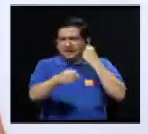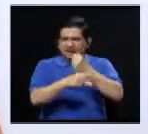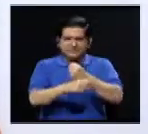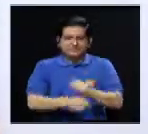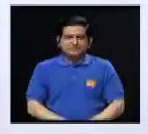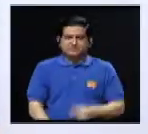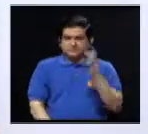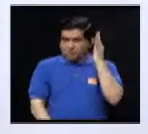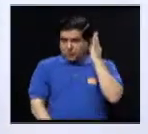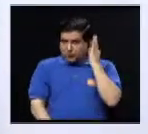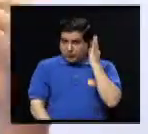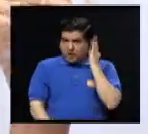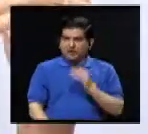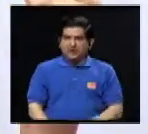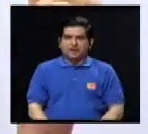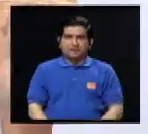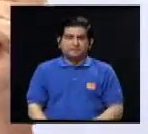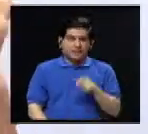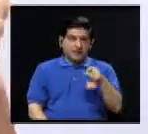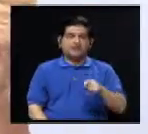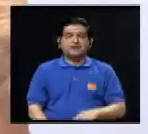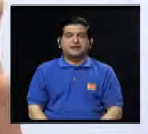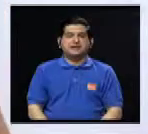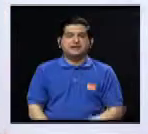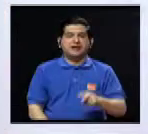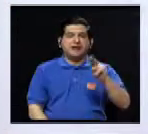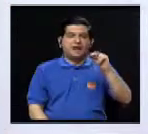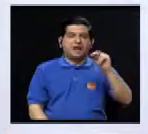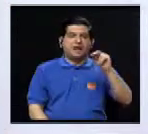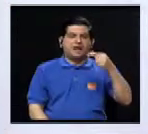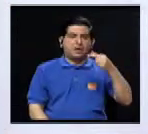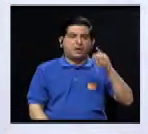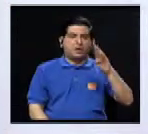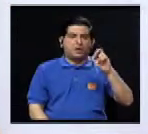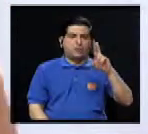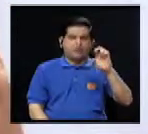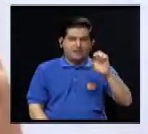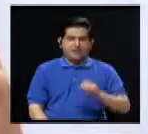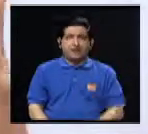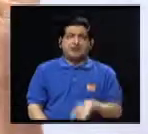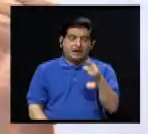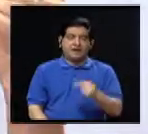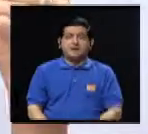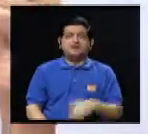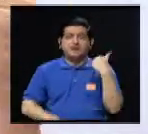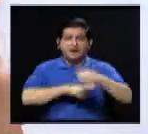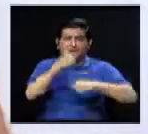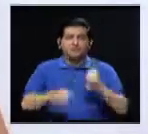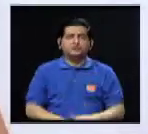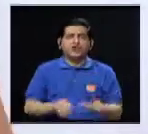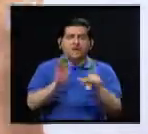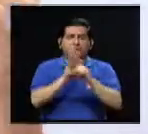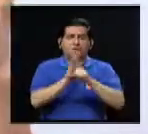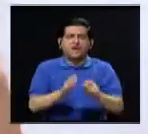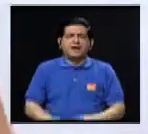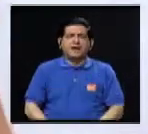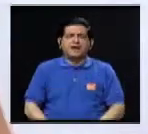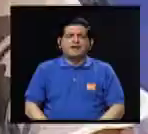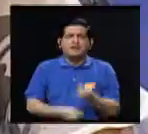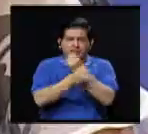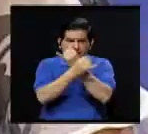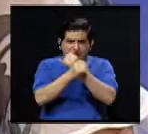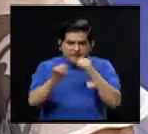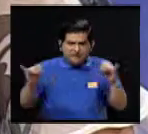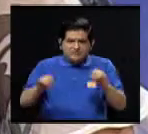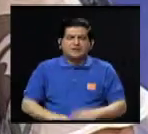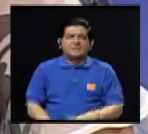mujer novere que ha luchado por la ley de autonomía indígena durante muchísimos años, una